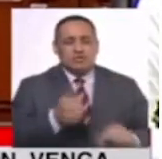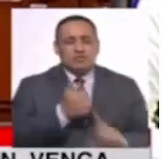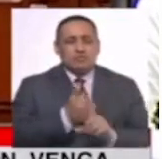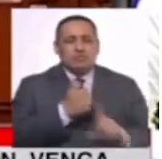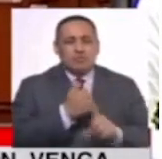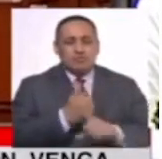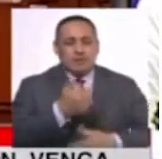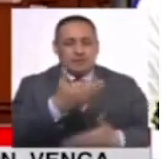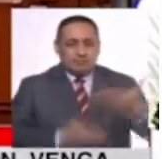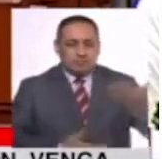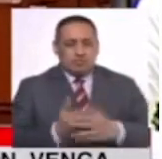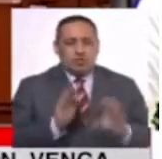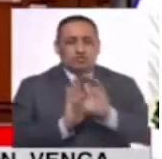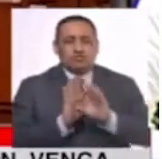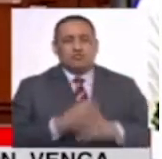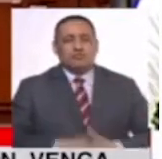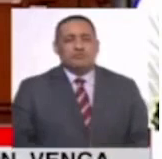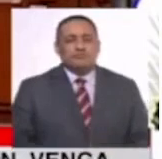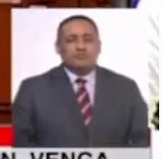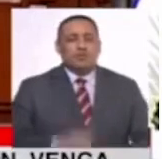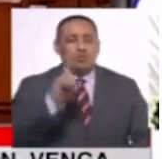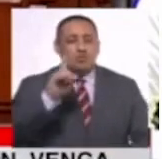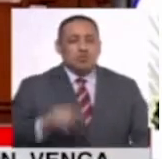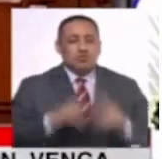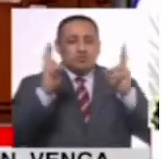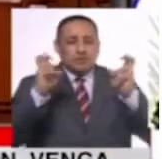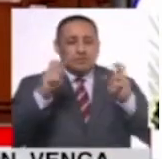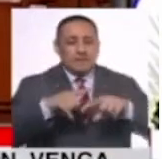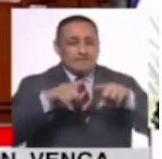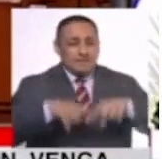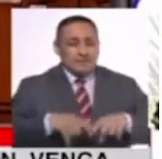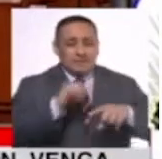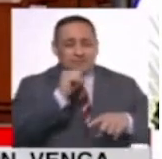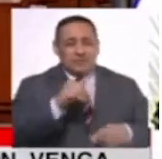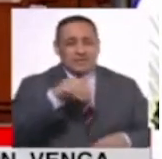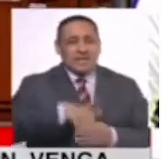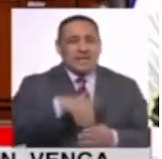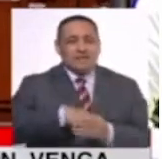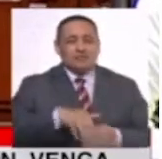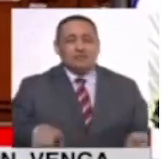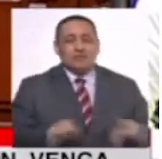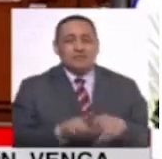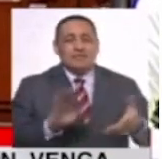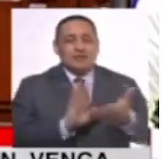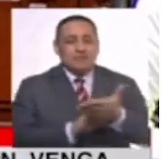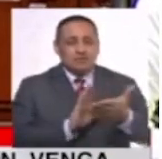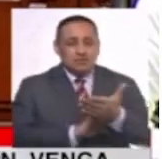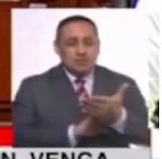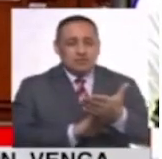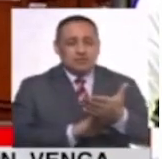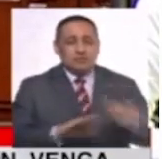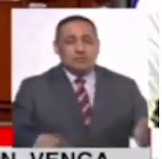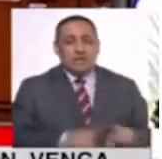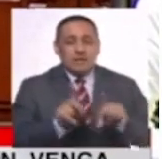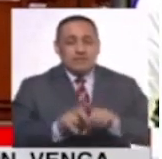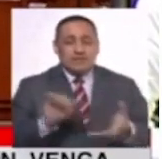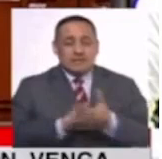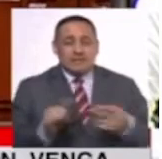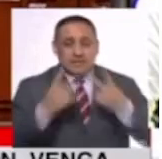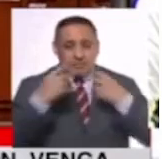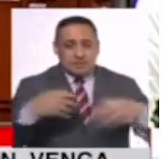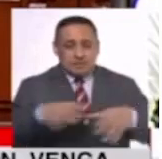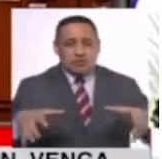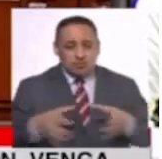propia Carta Magna. Un tema pendiente es la elección del Defensor del Pueblo, a efectos que